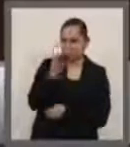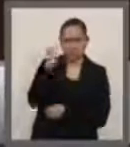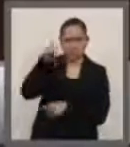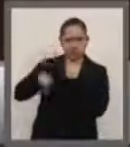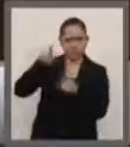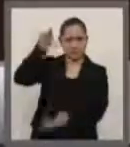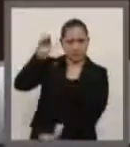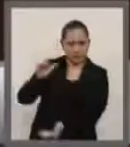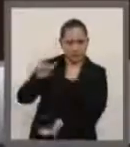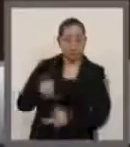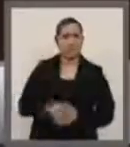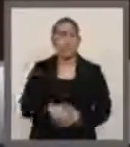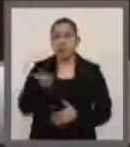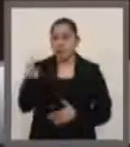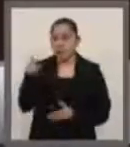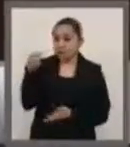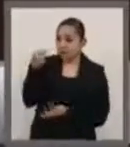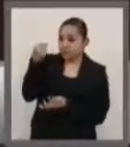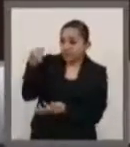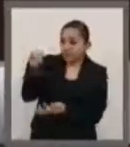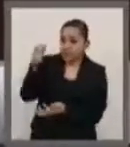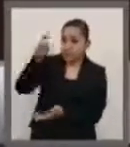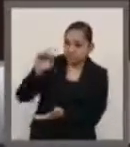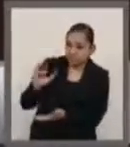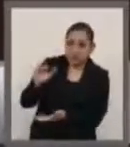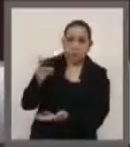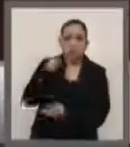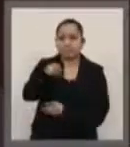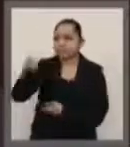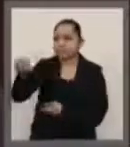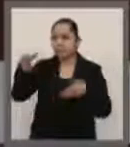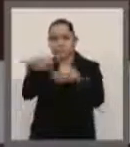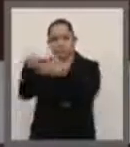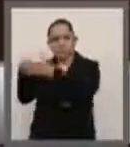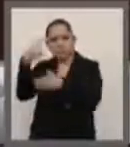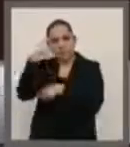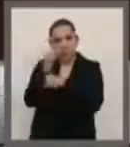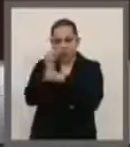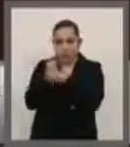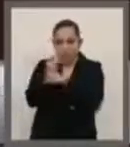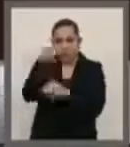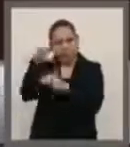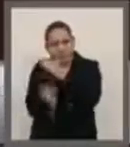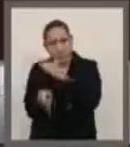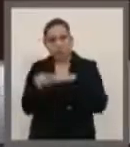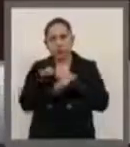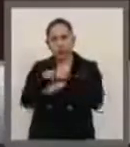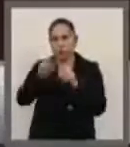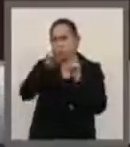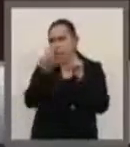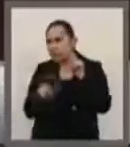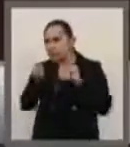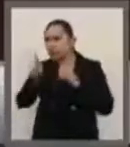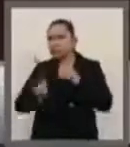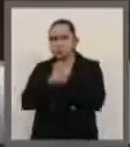reducción de recursos perjudicó a los centros de investigación dedicados al estudio de los problemas nacionales, a